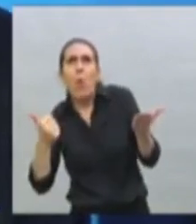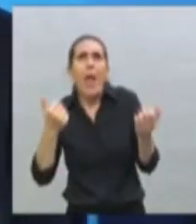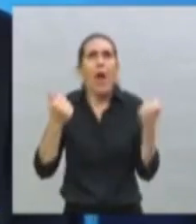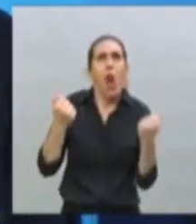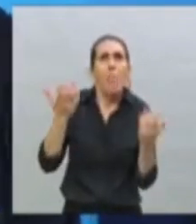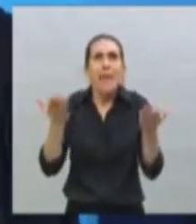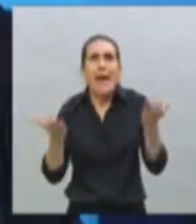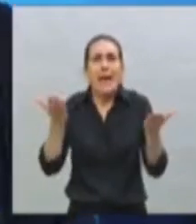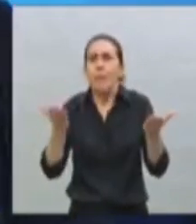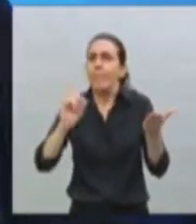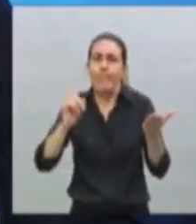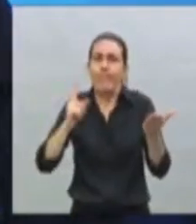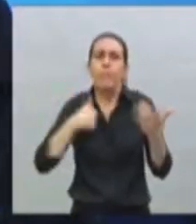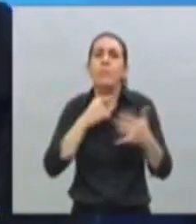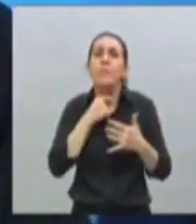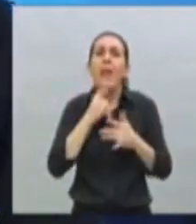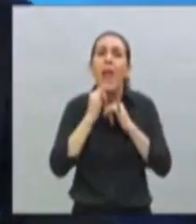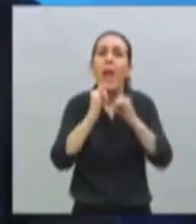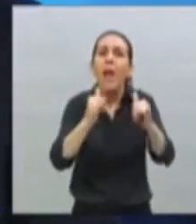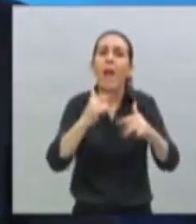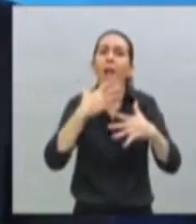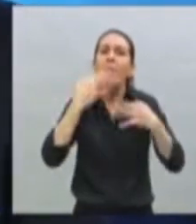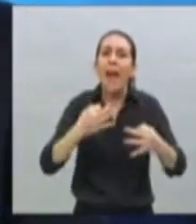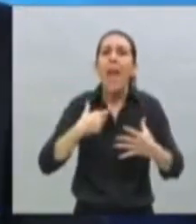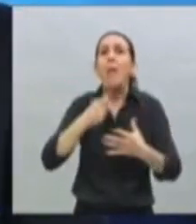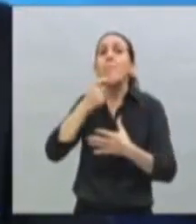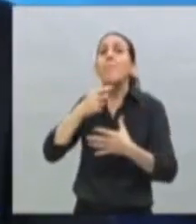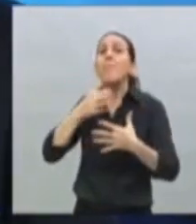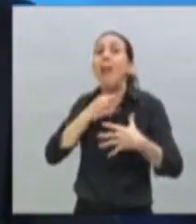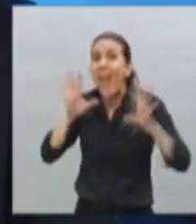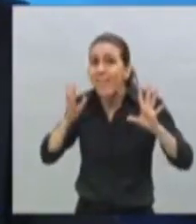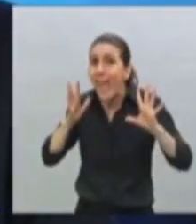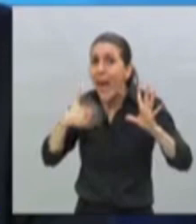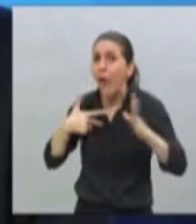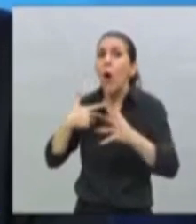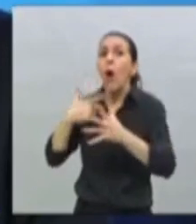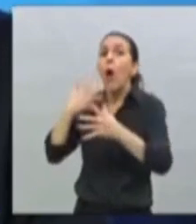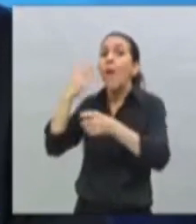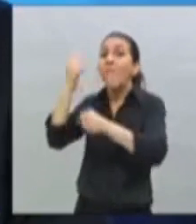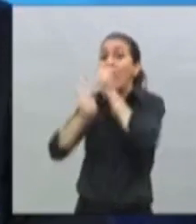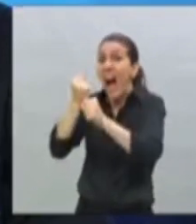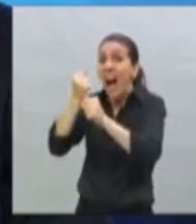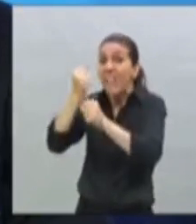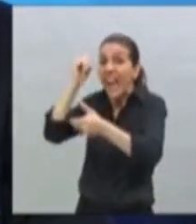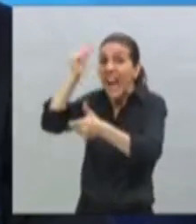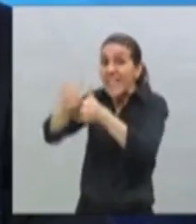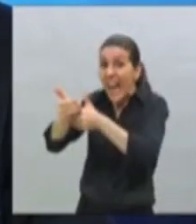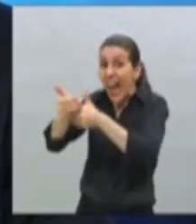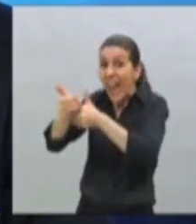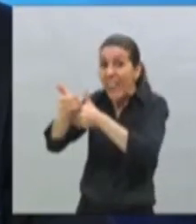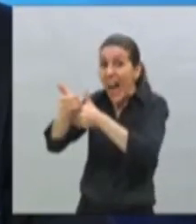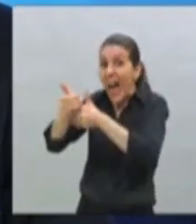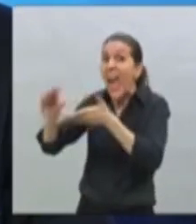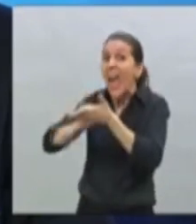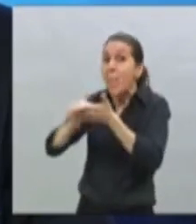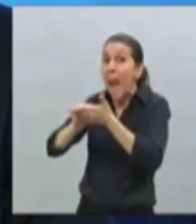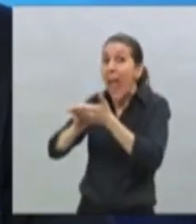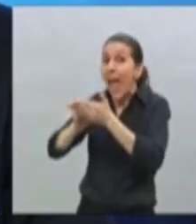quiero serles franco, yo prefiero que una fábrica no trabaje porque sus empleados están en cuarentena y no porque sus empleados están